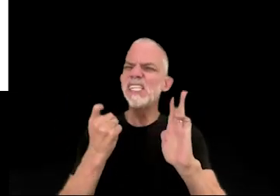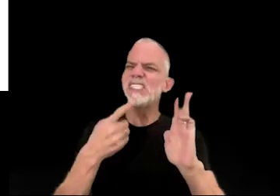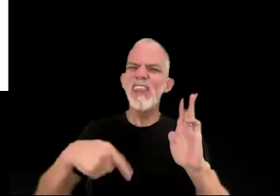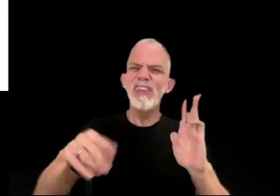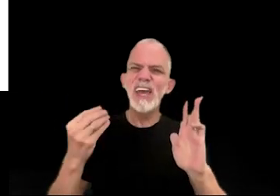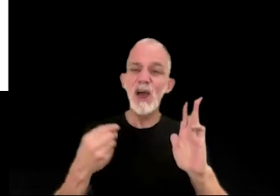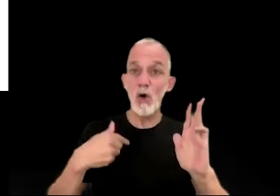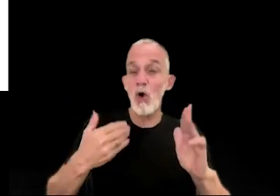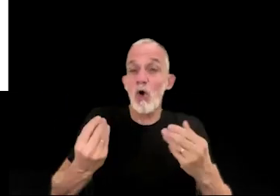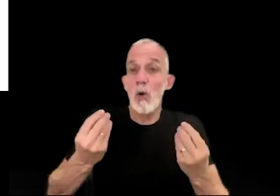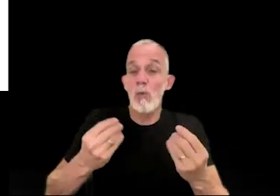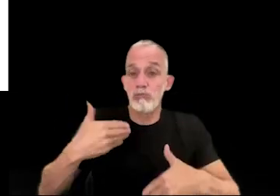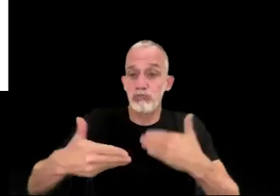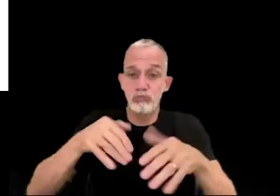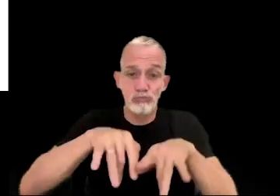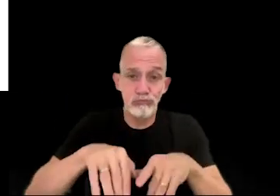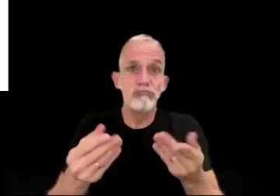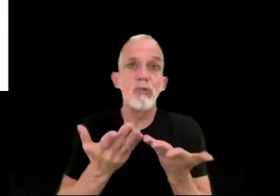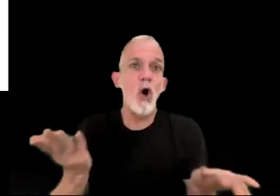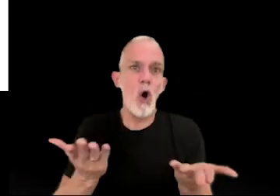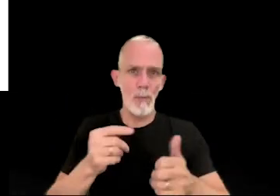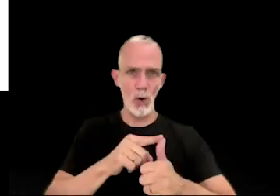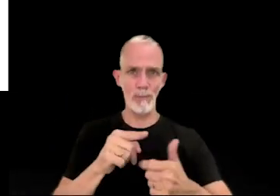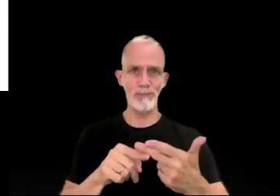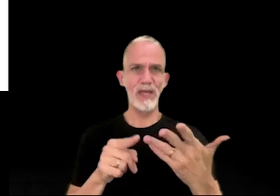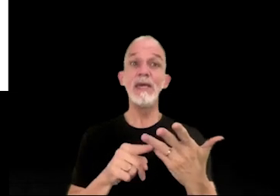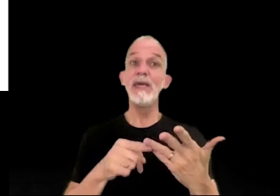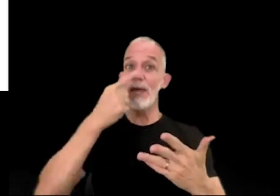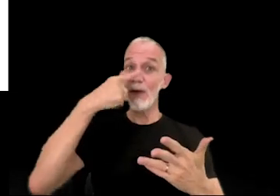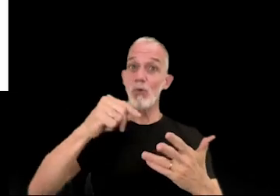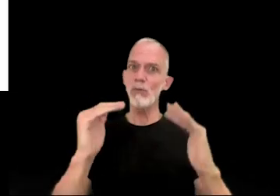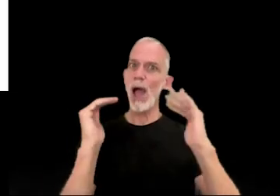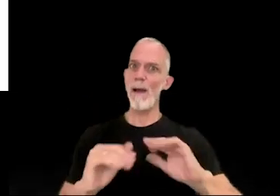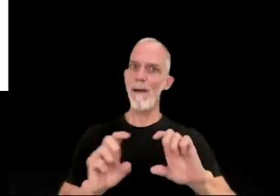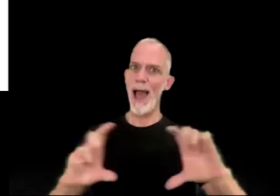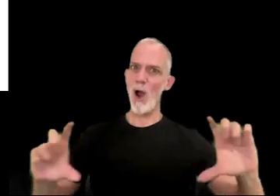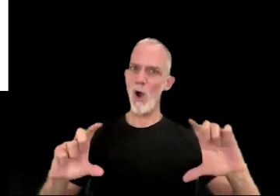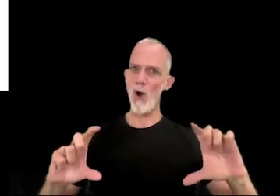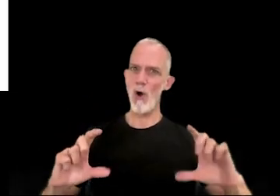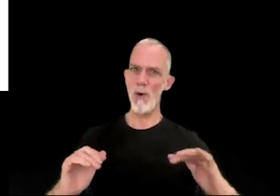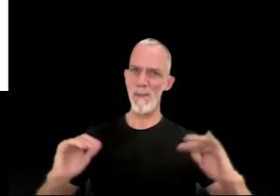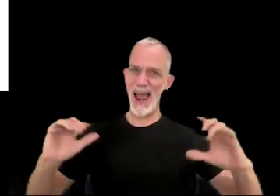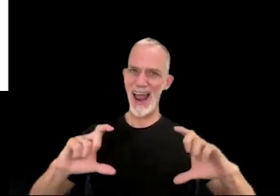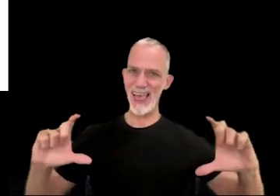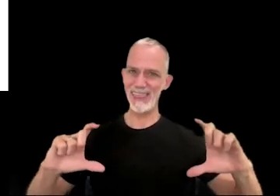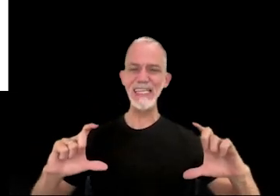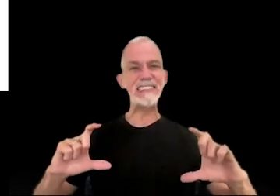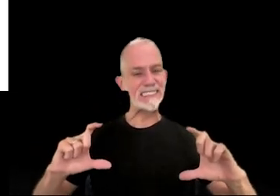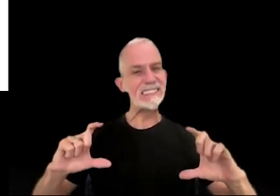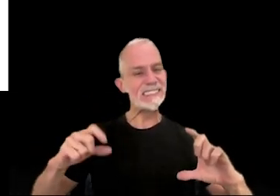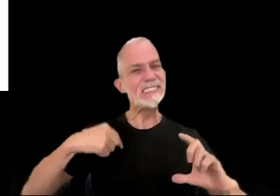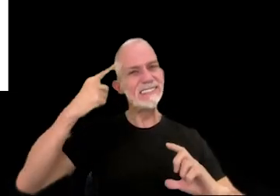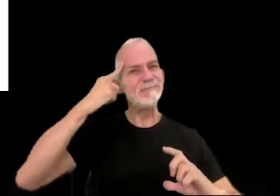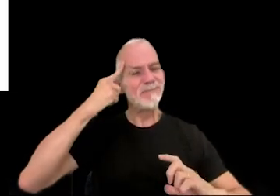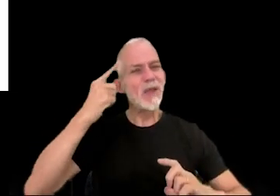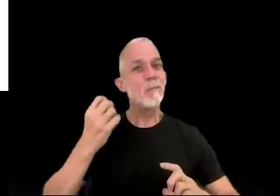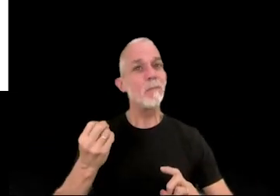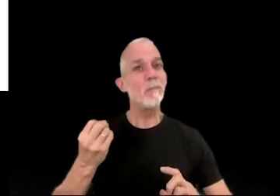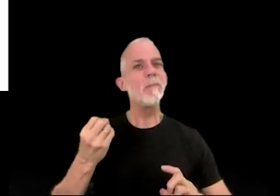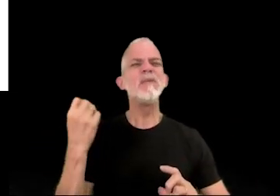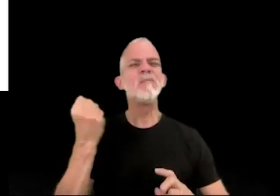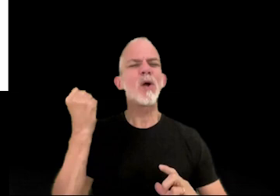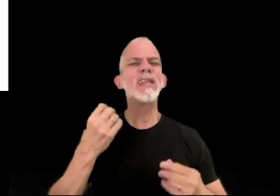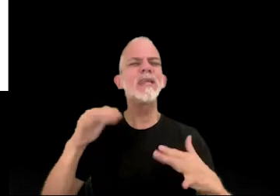procedimiento para adherir. Y esto que lo puse abajo, que me parece lo más, como les dije, jugoso, que es por